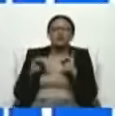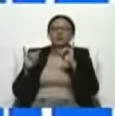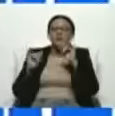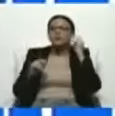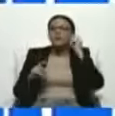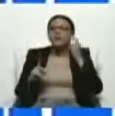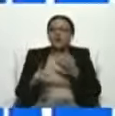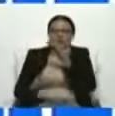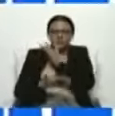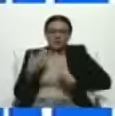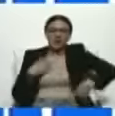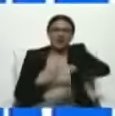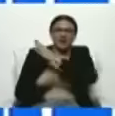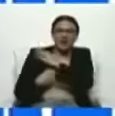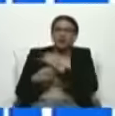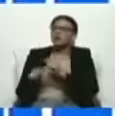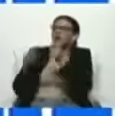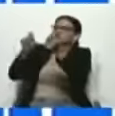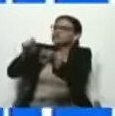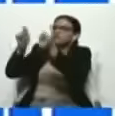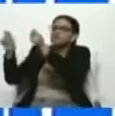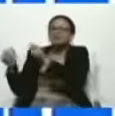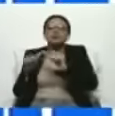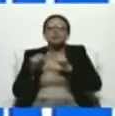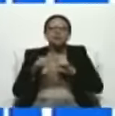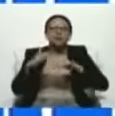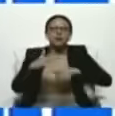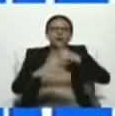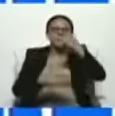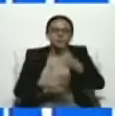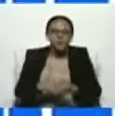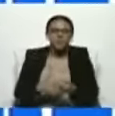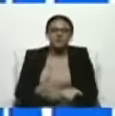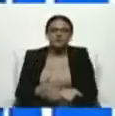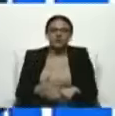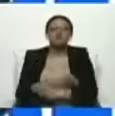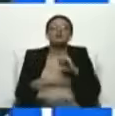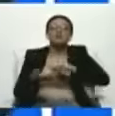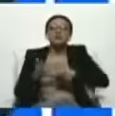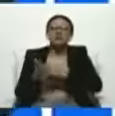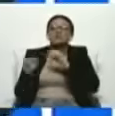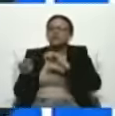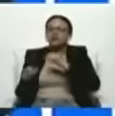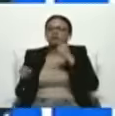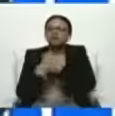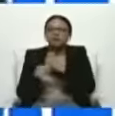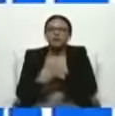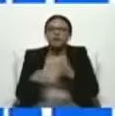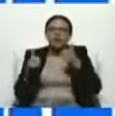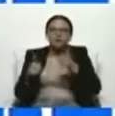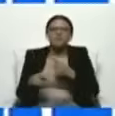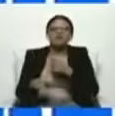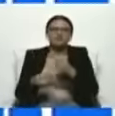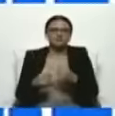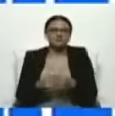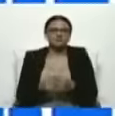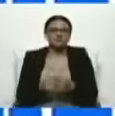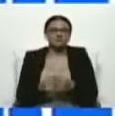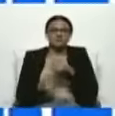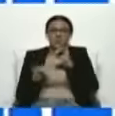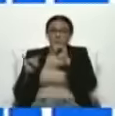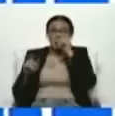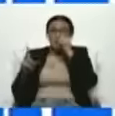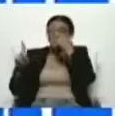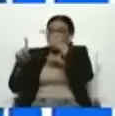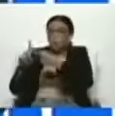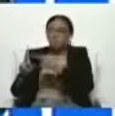de los imperios que siempre subyugan o intentan subyugar a los pueblos del mundo. Ese hombre, que es un